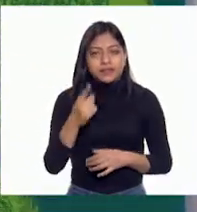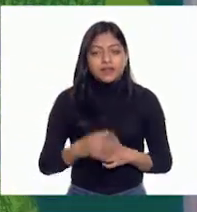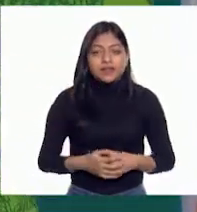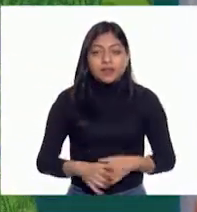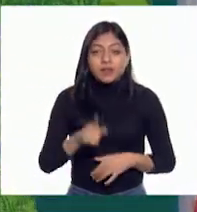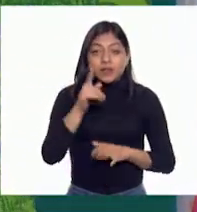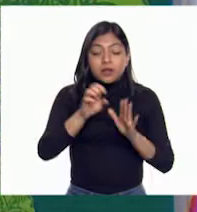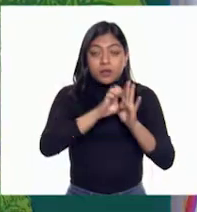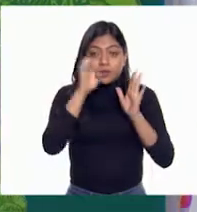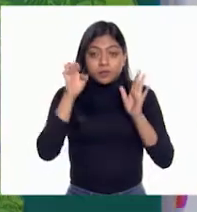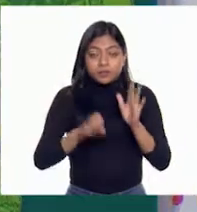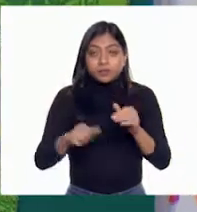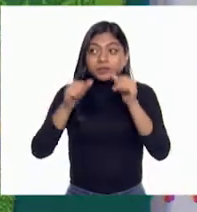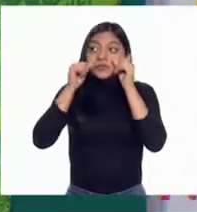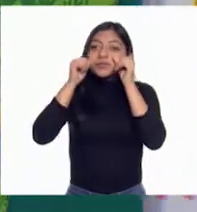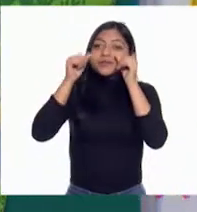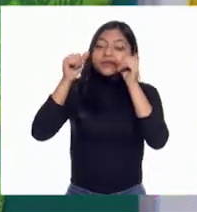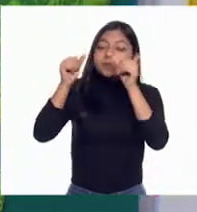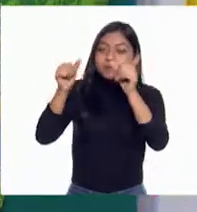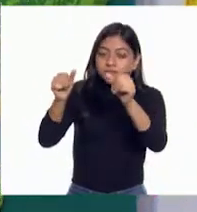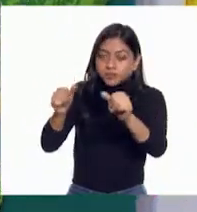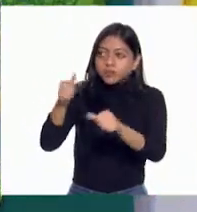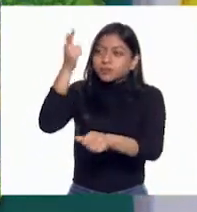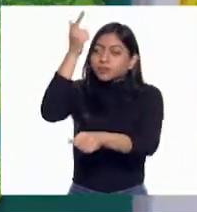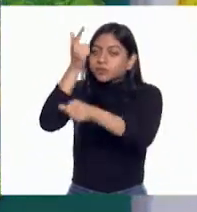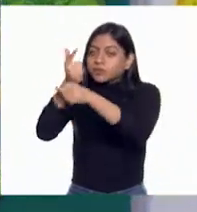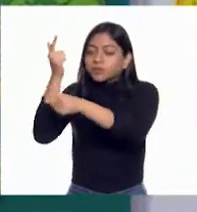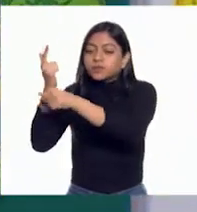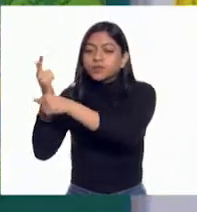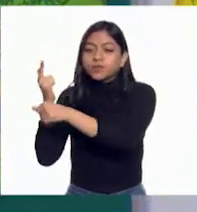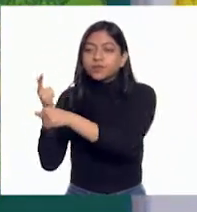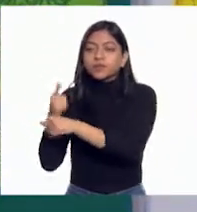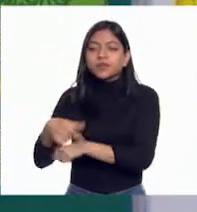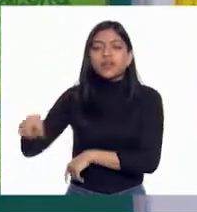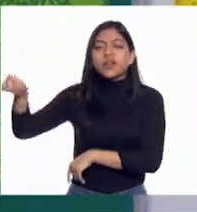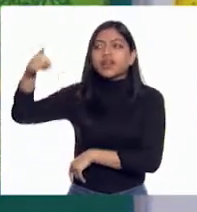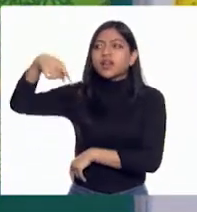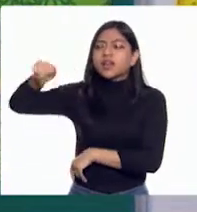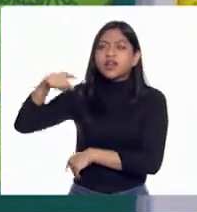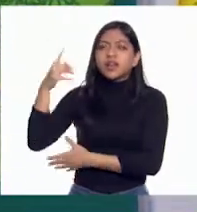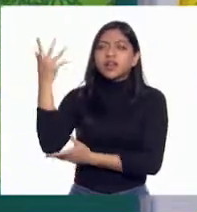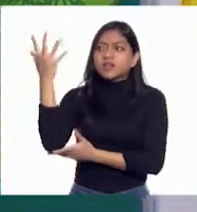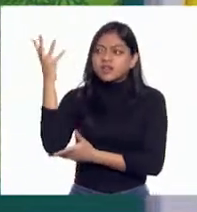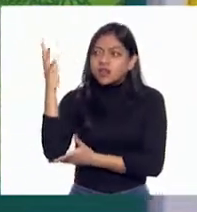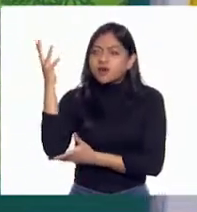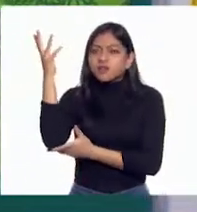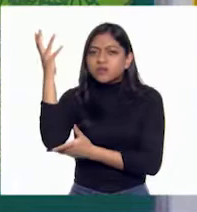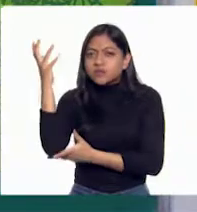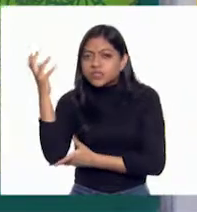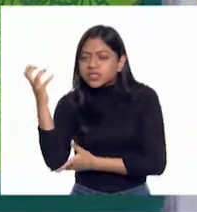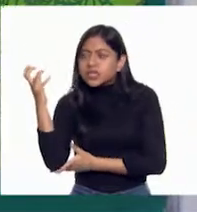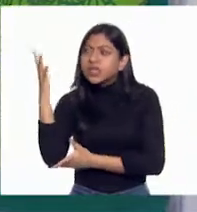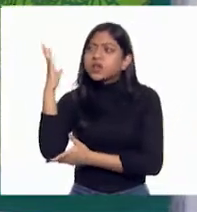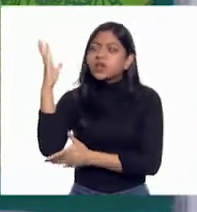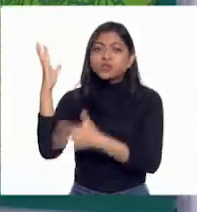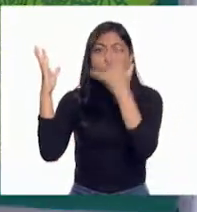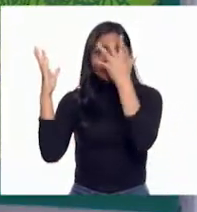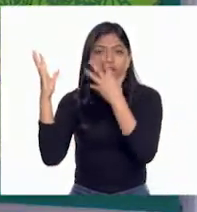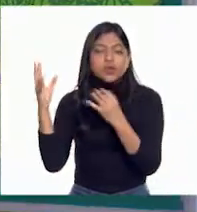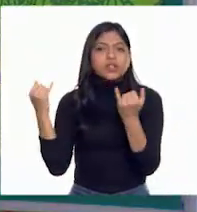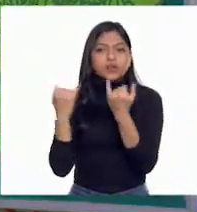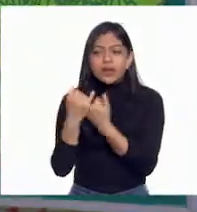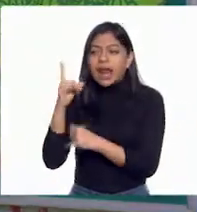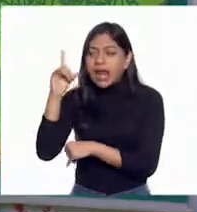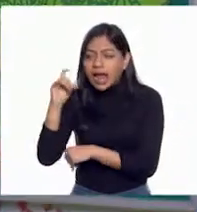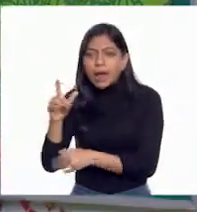Si aprendemos a observar e identificar las condiciones en las que se encuentran los árboles y otros recursos